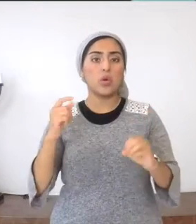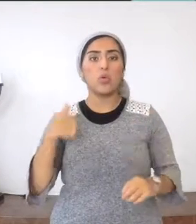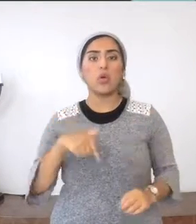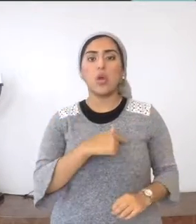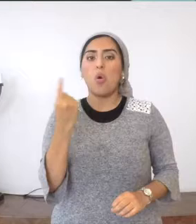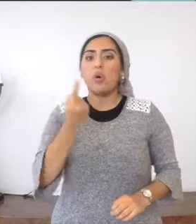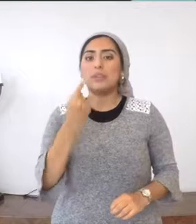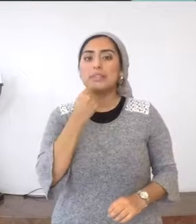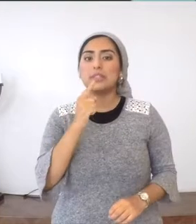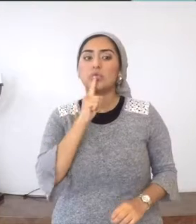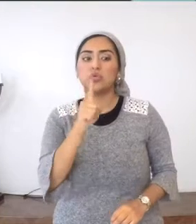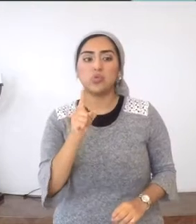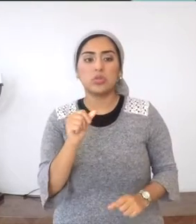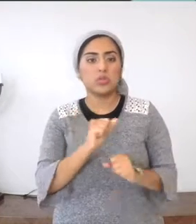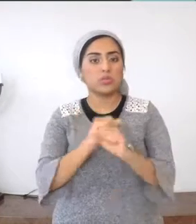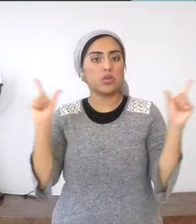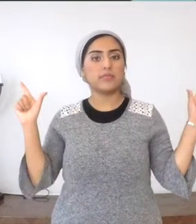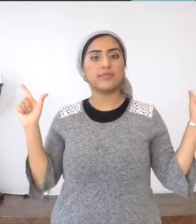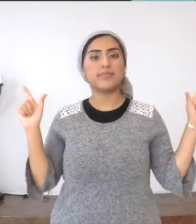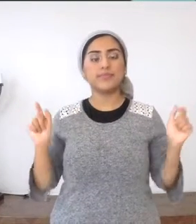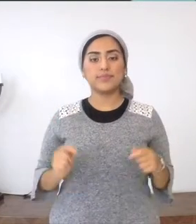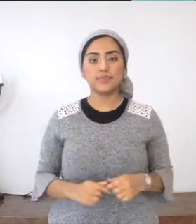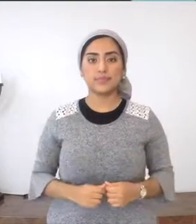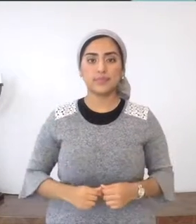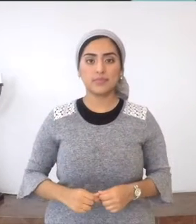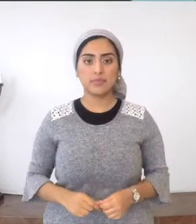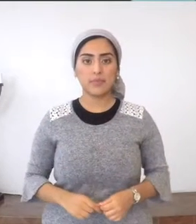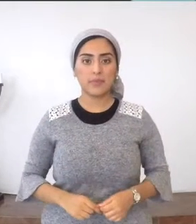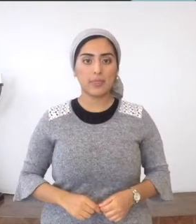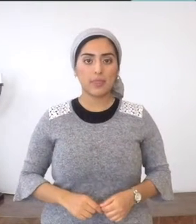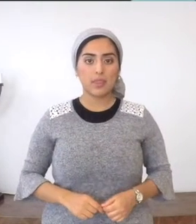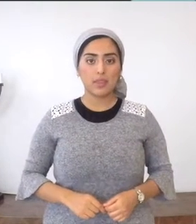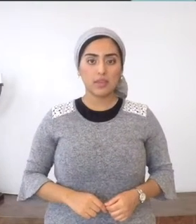Nosotros no juzgamos Ni condenamos A nadie Solamente estamos Diciendo la verdad